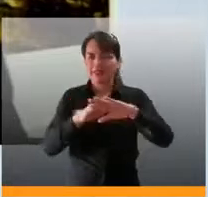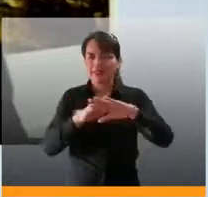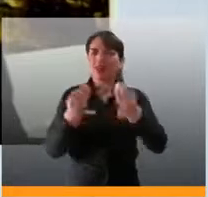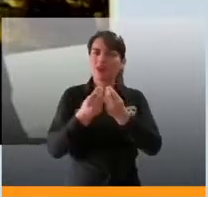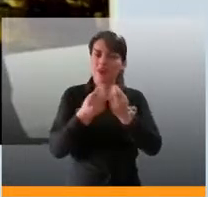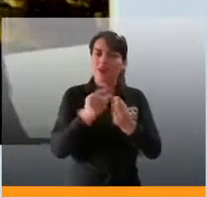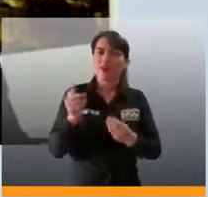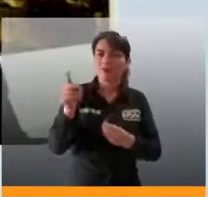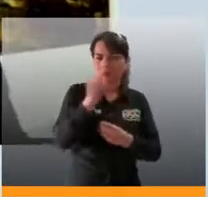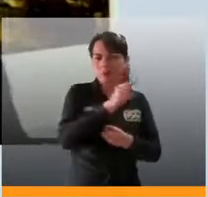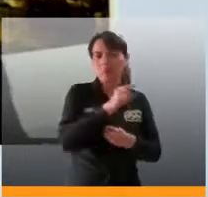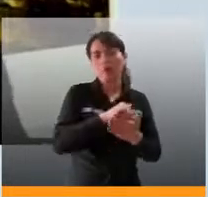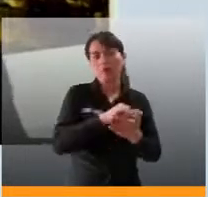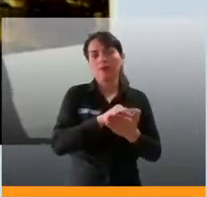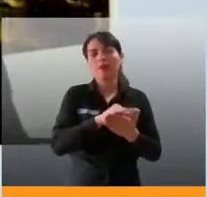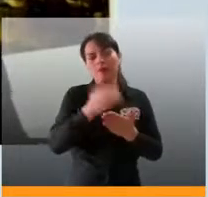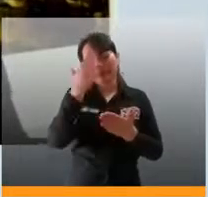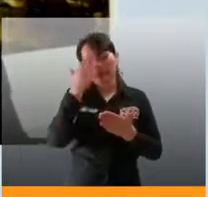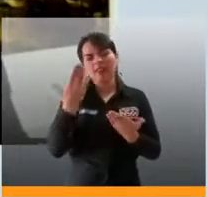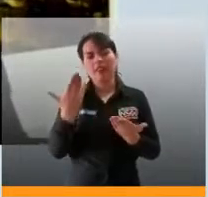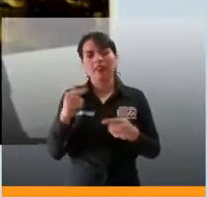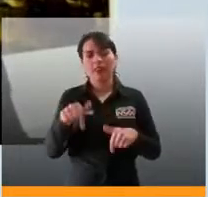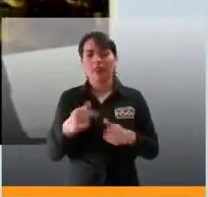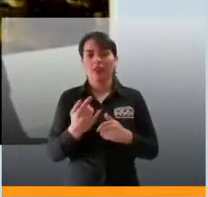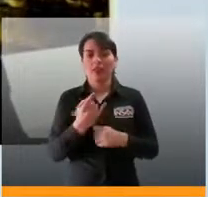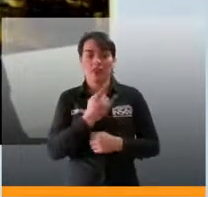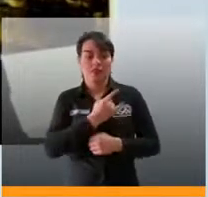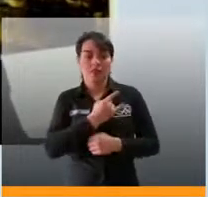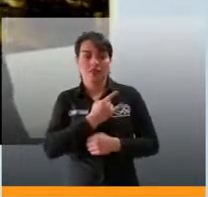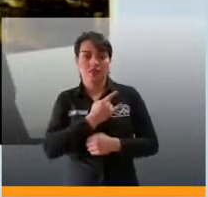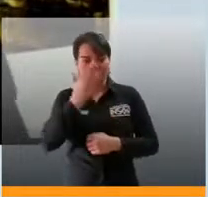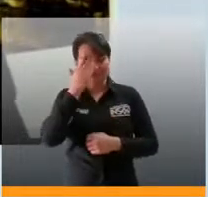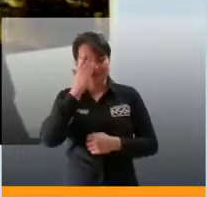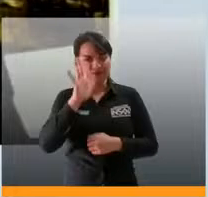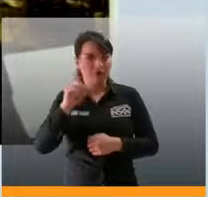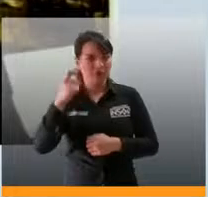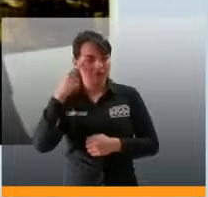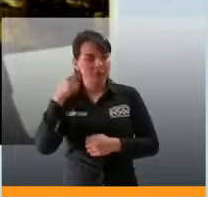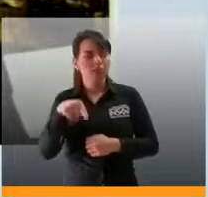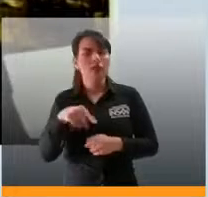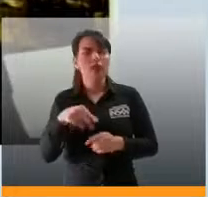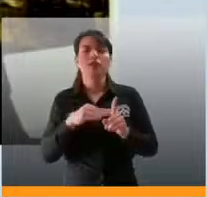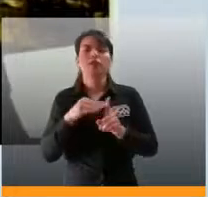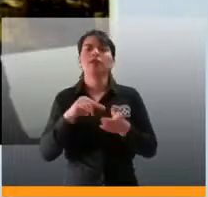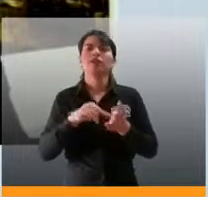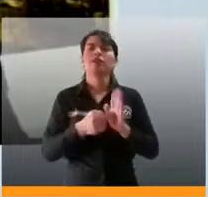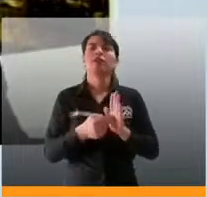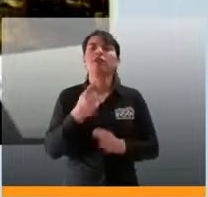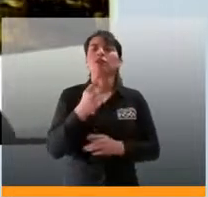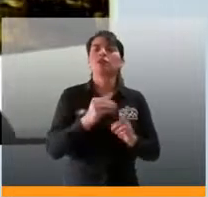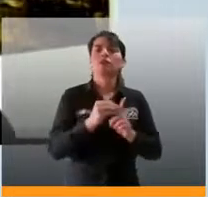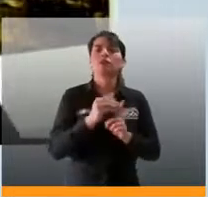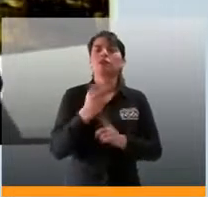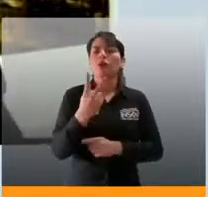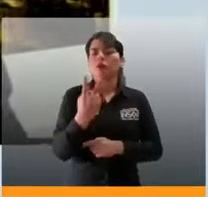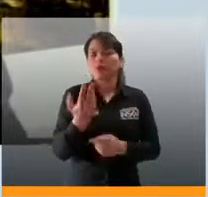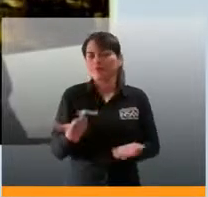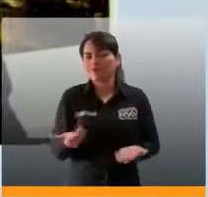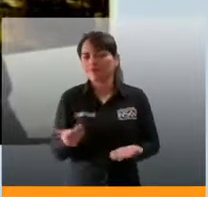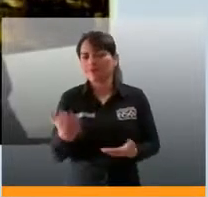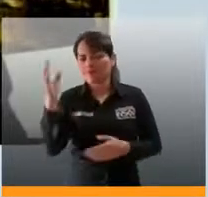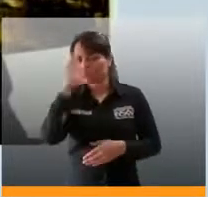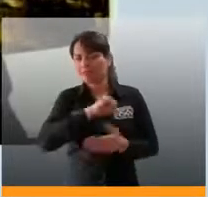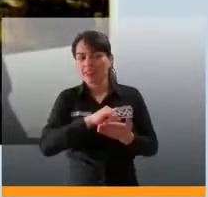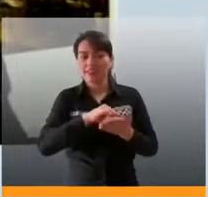nos está viendo, UNIPAS es una institución de educación superior pública que sus estudiantes son de estrato 1 y 2, y cuando los estudiantes tuvieron